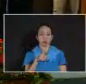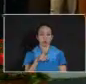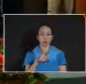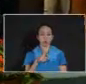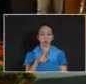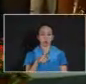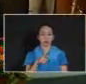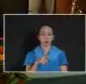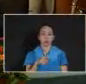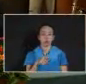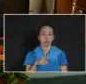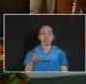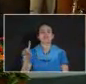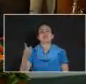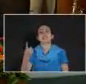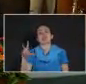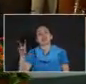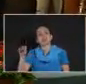¿Quién no?